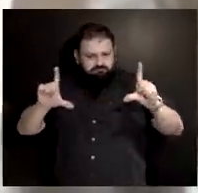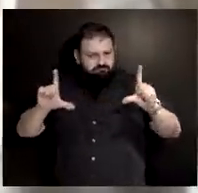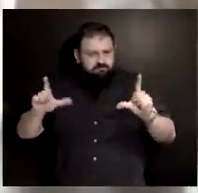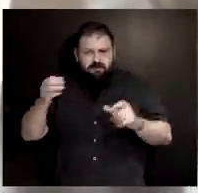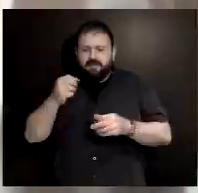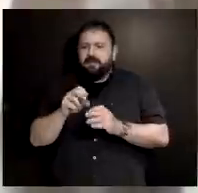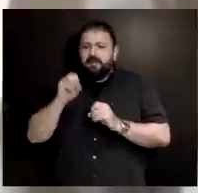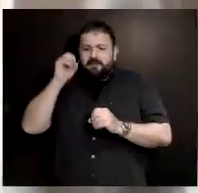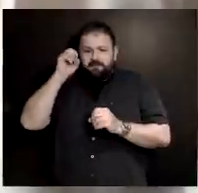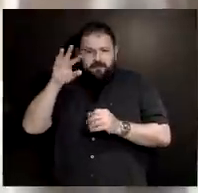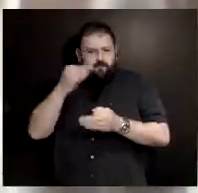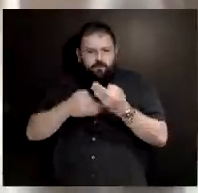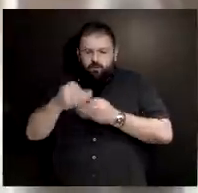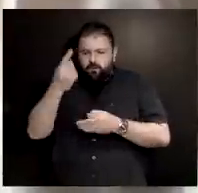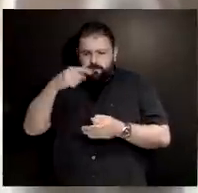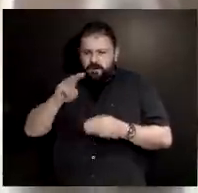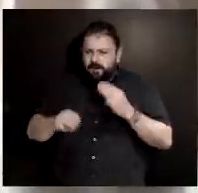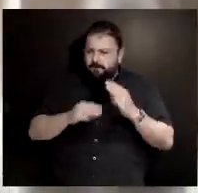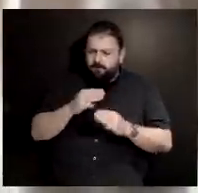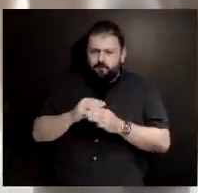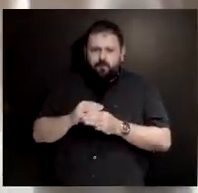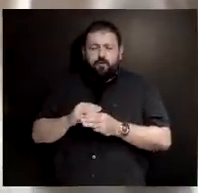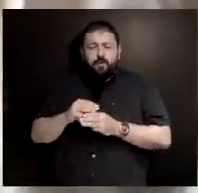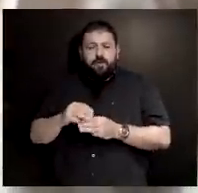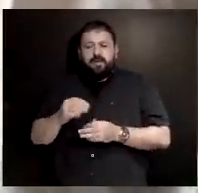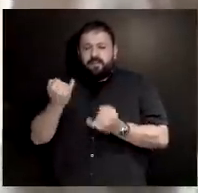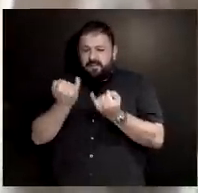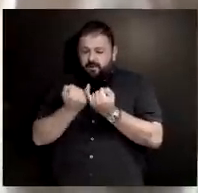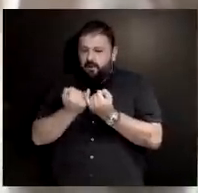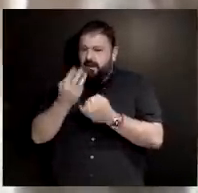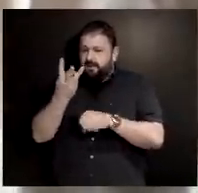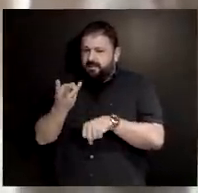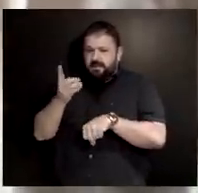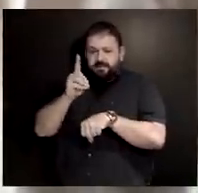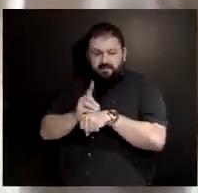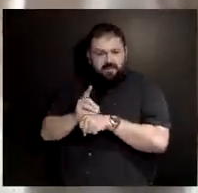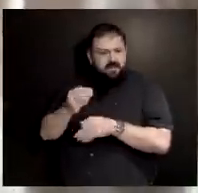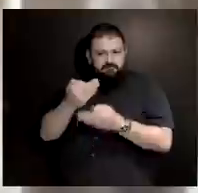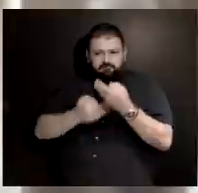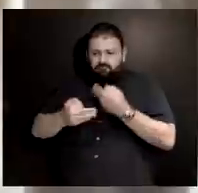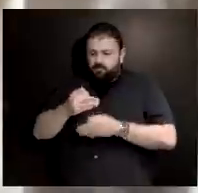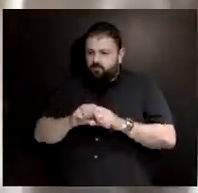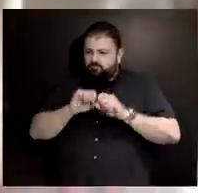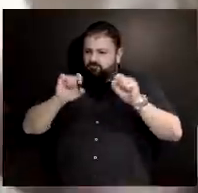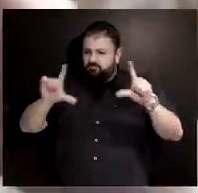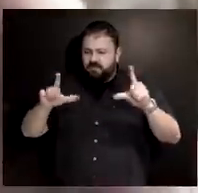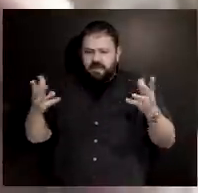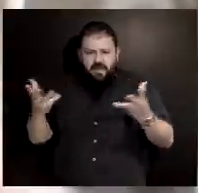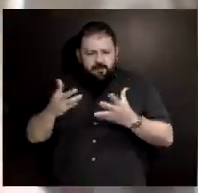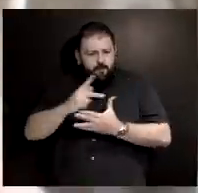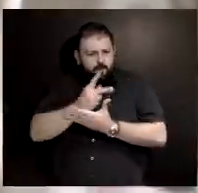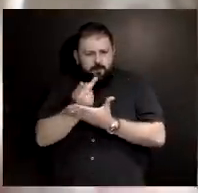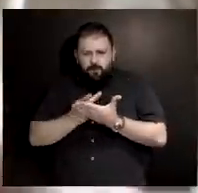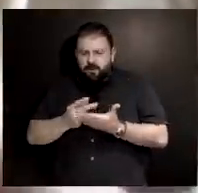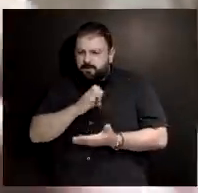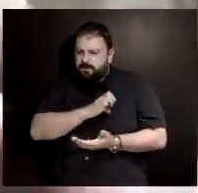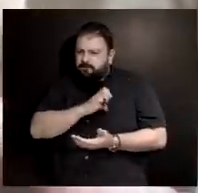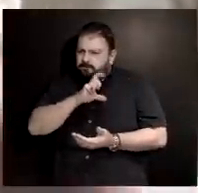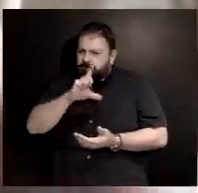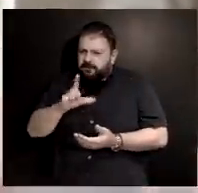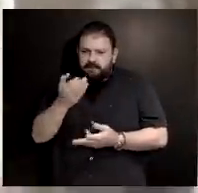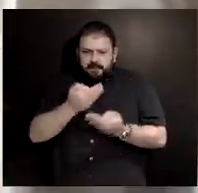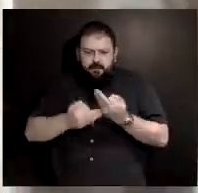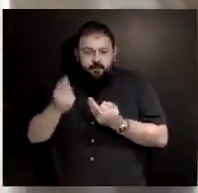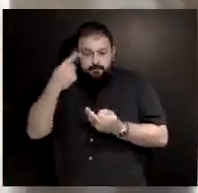de OmniLife. Los 3 días. Los 3 días con contenido especial de transmisión. Haremos un programa especial de contenido para